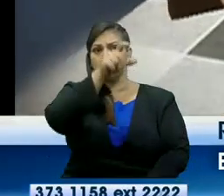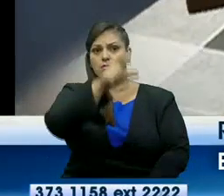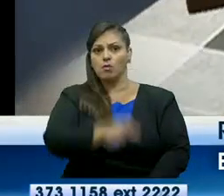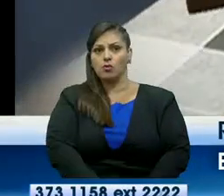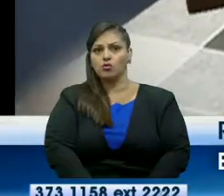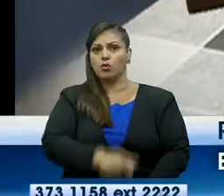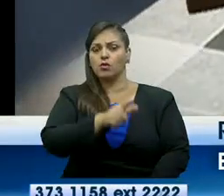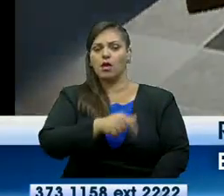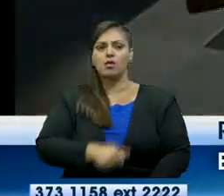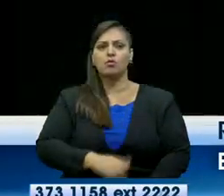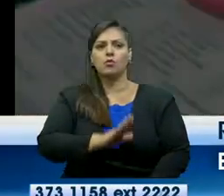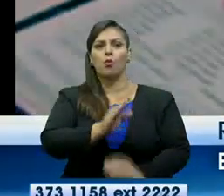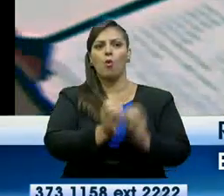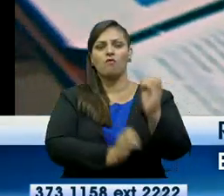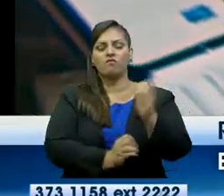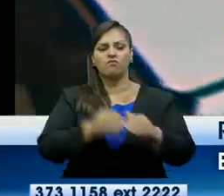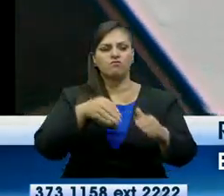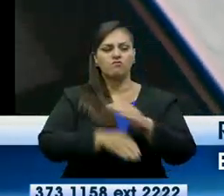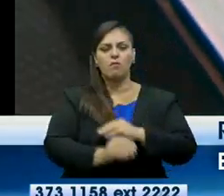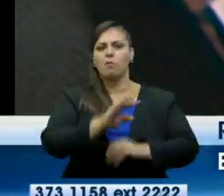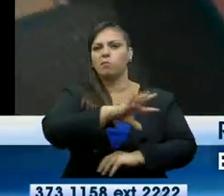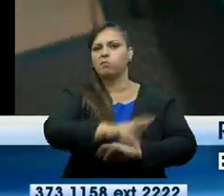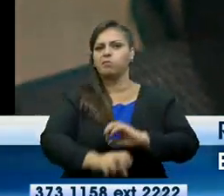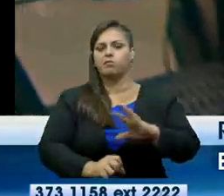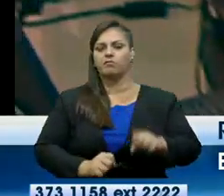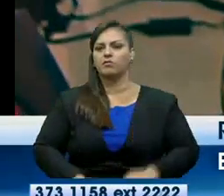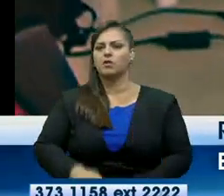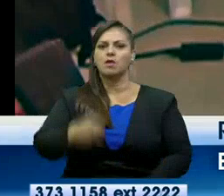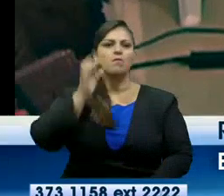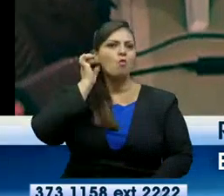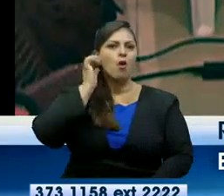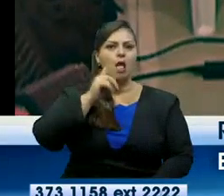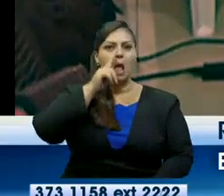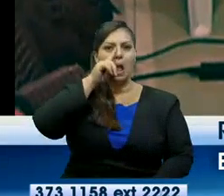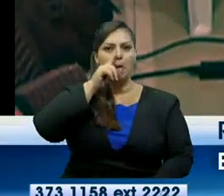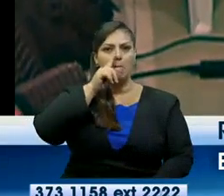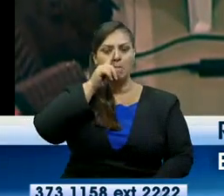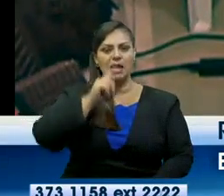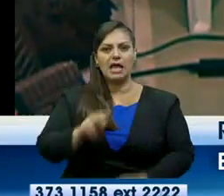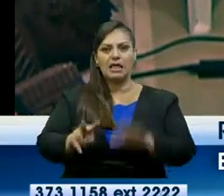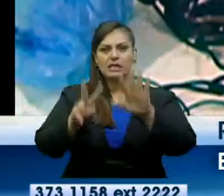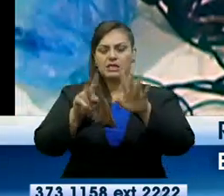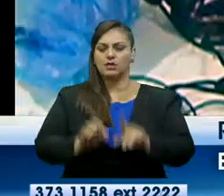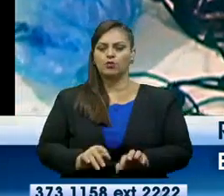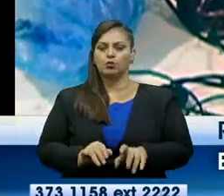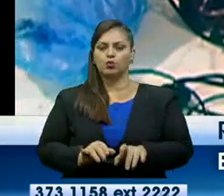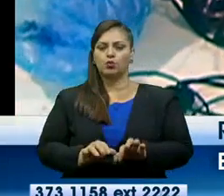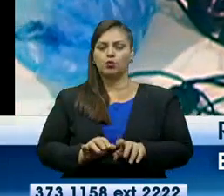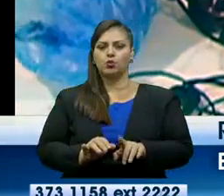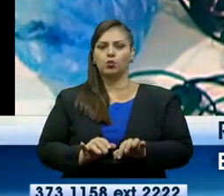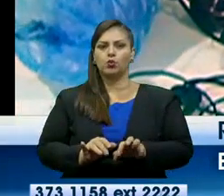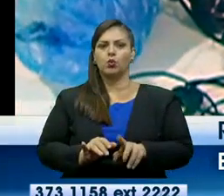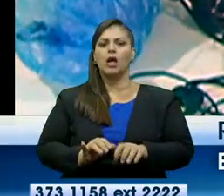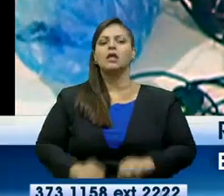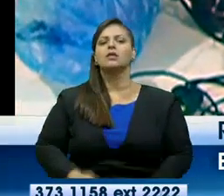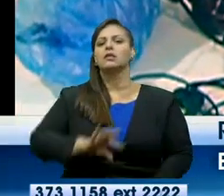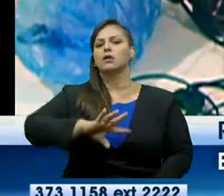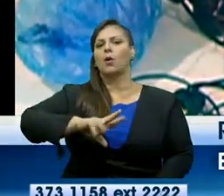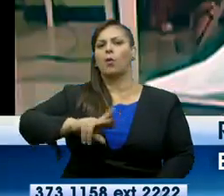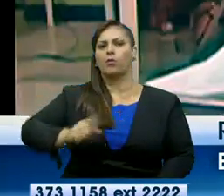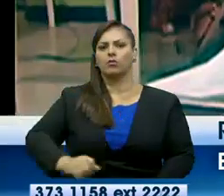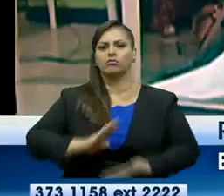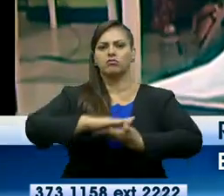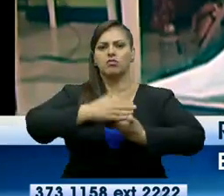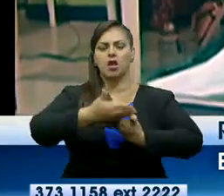dólares que tenía de un cobro que había hecho. Y sometieron también a las chicas, son 7 chicas que digitan. Procedieron a llevarse las